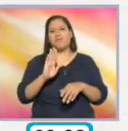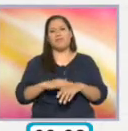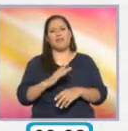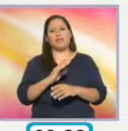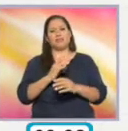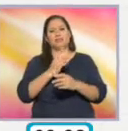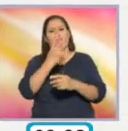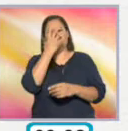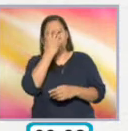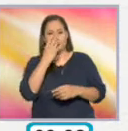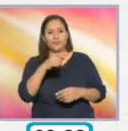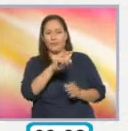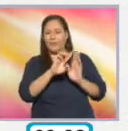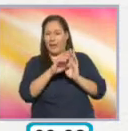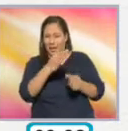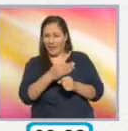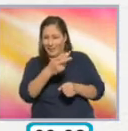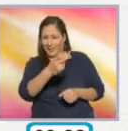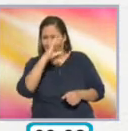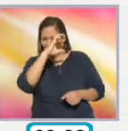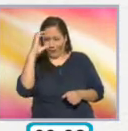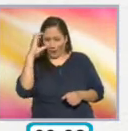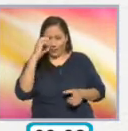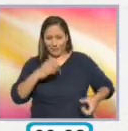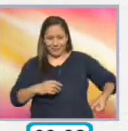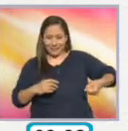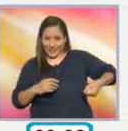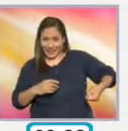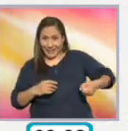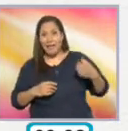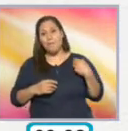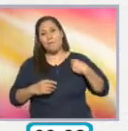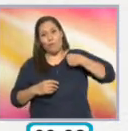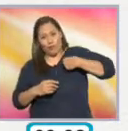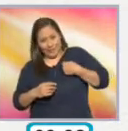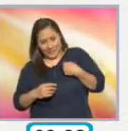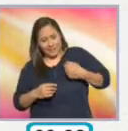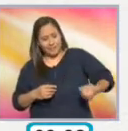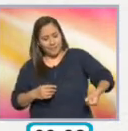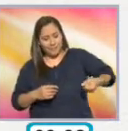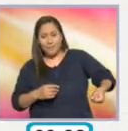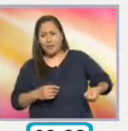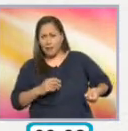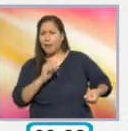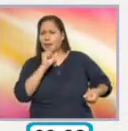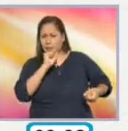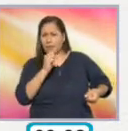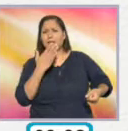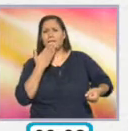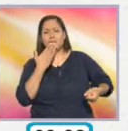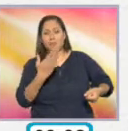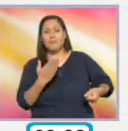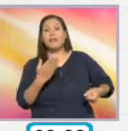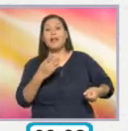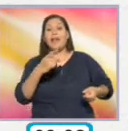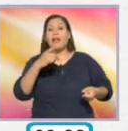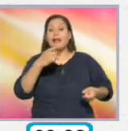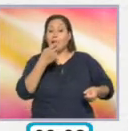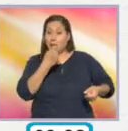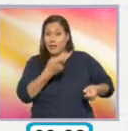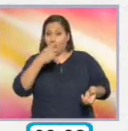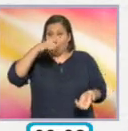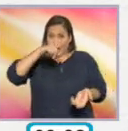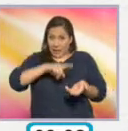que es justo lo que estamos ¿no? viendo en la pantalla. qué linda. Las backpacks, exactamente, sí son muy buenas y también mucho dentro de esto,